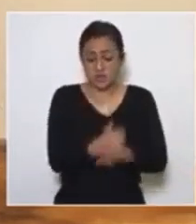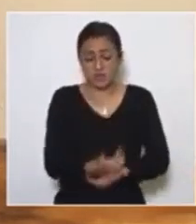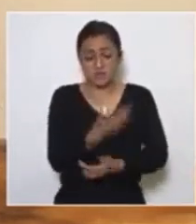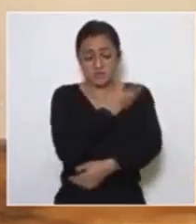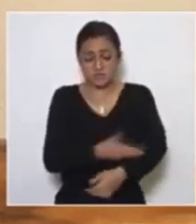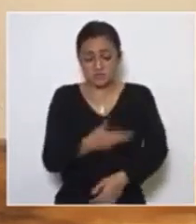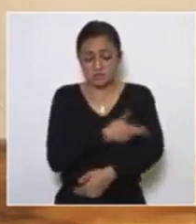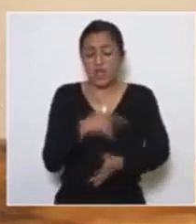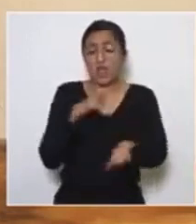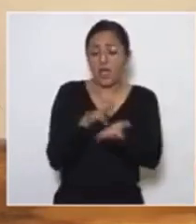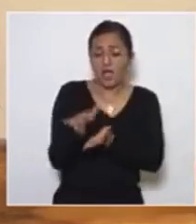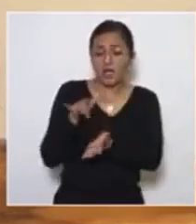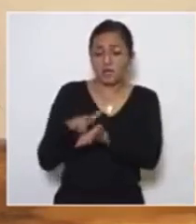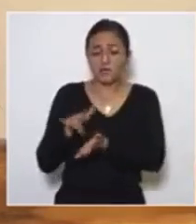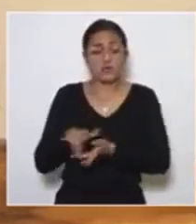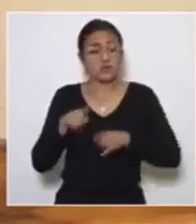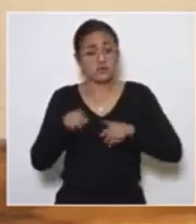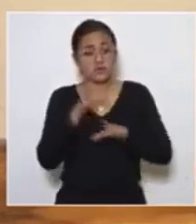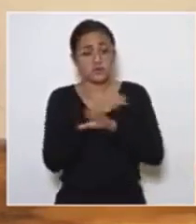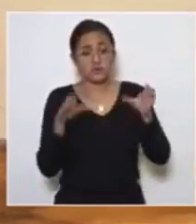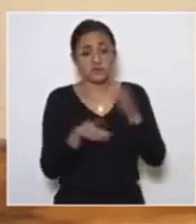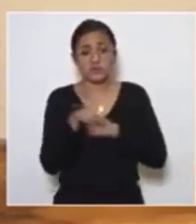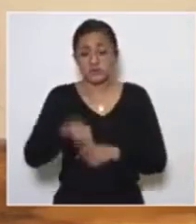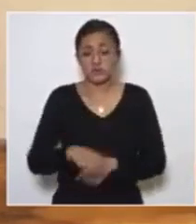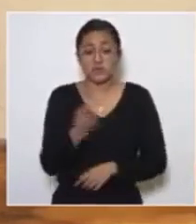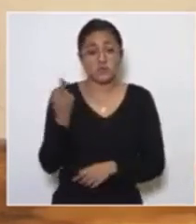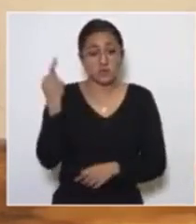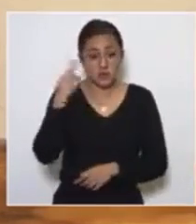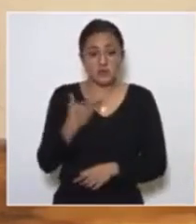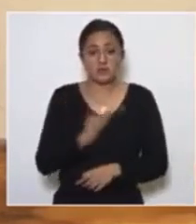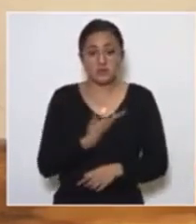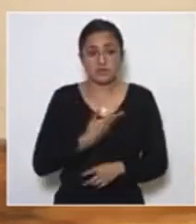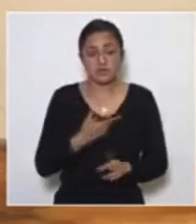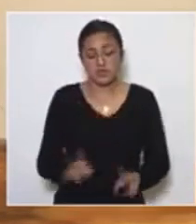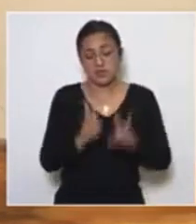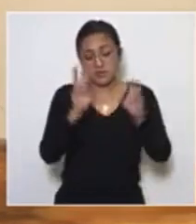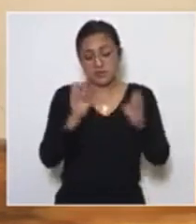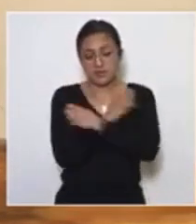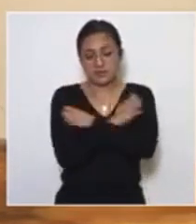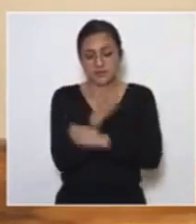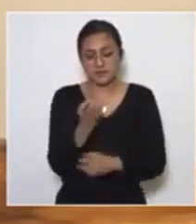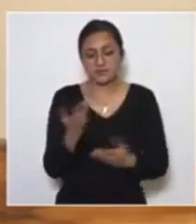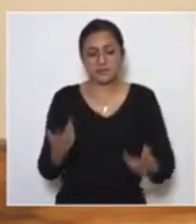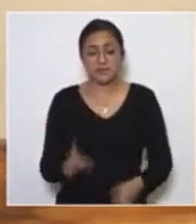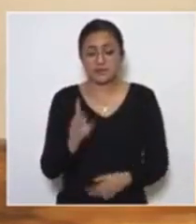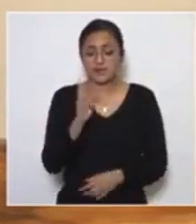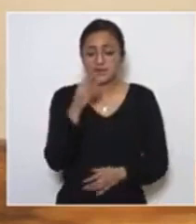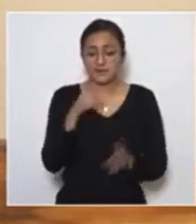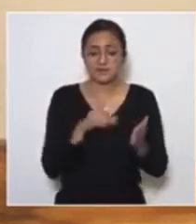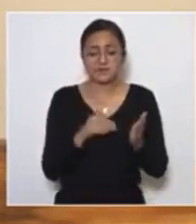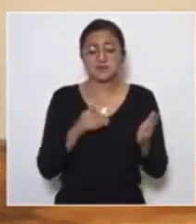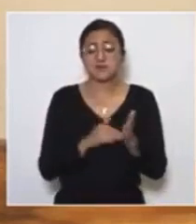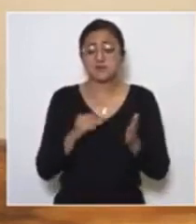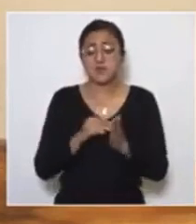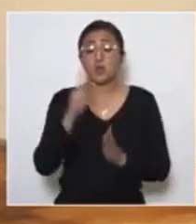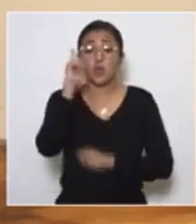Estado y la Federación, pero que le corresponde a Puebla en temas de educación. 33,000 millones al